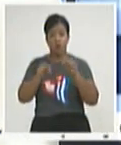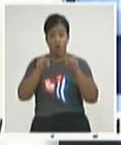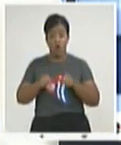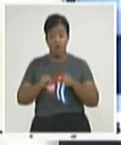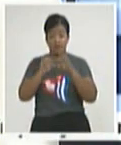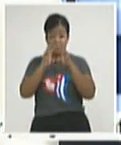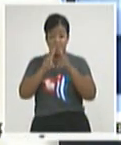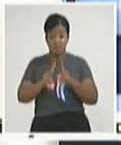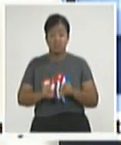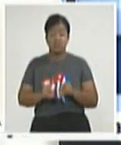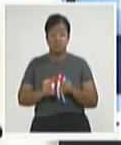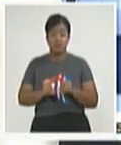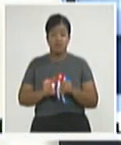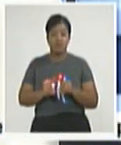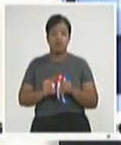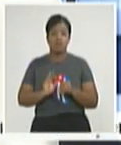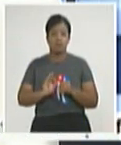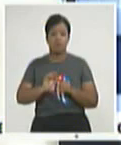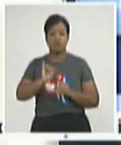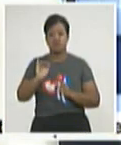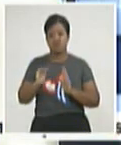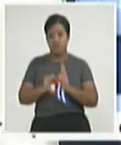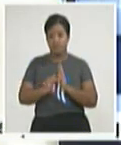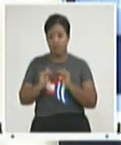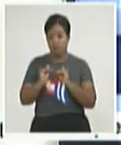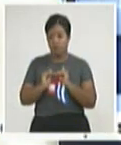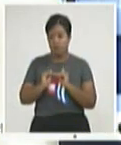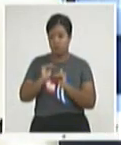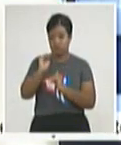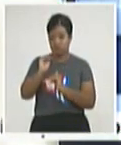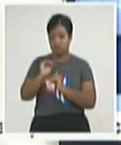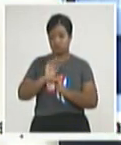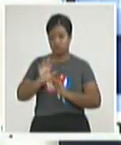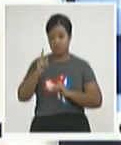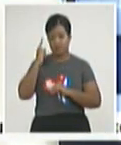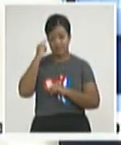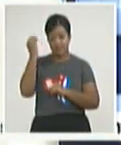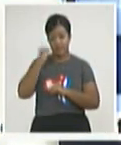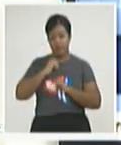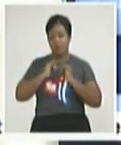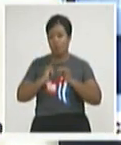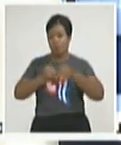cifras superiores a los 6.000 casos autóctonos. El dato exacto,